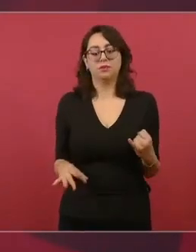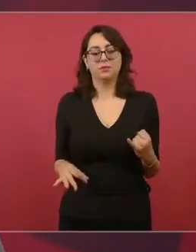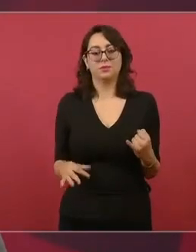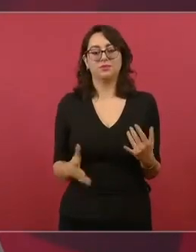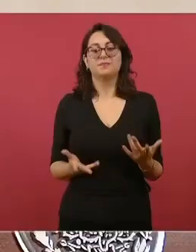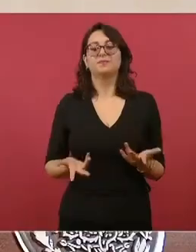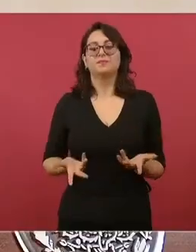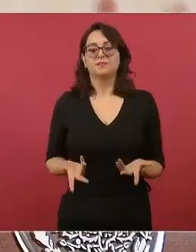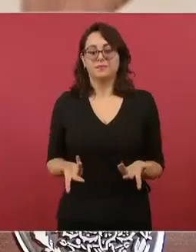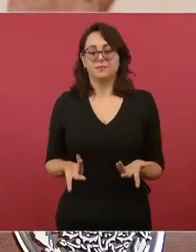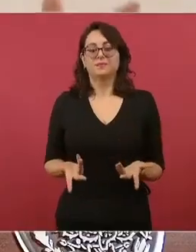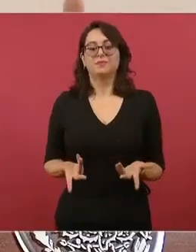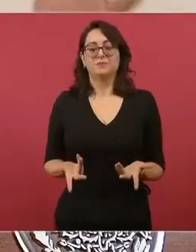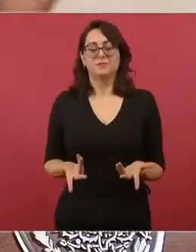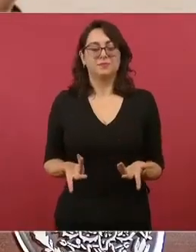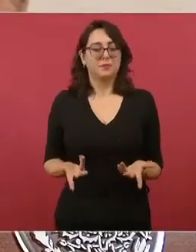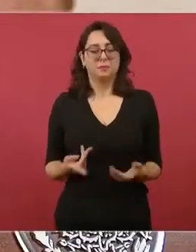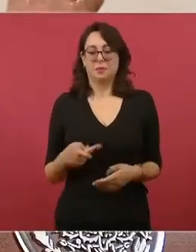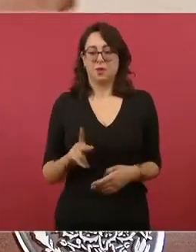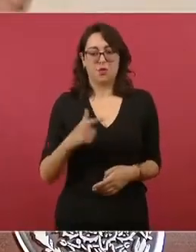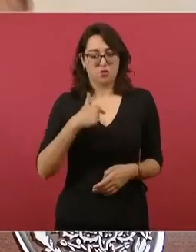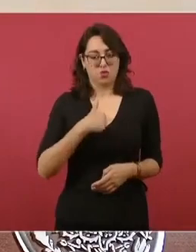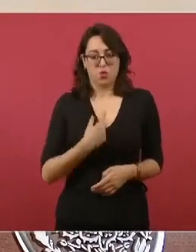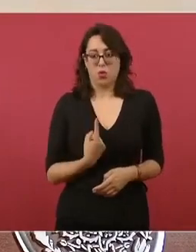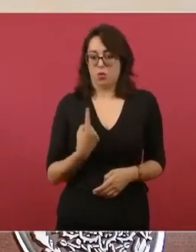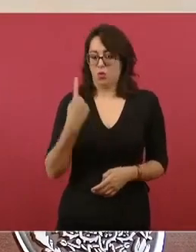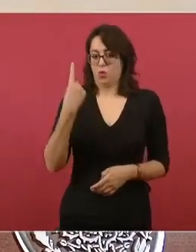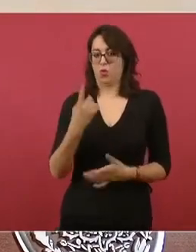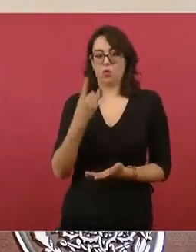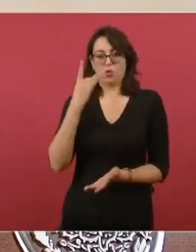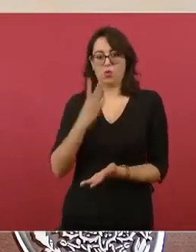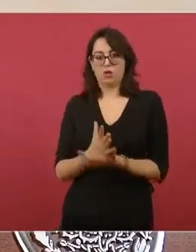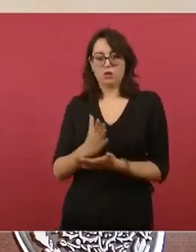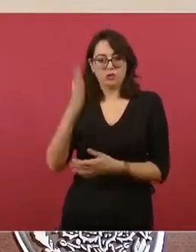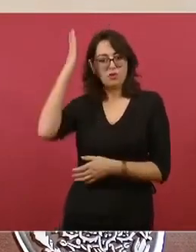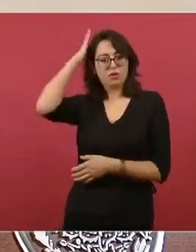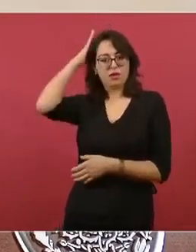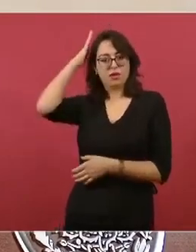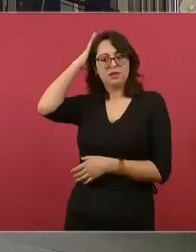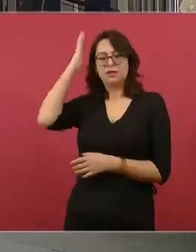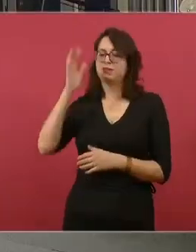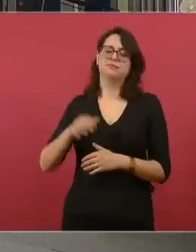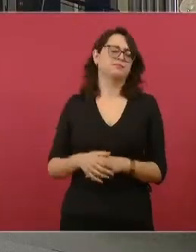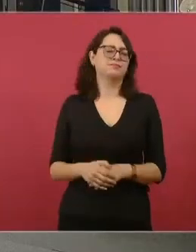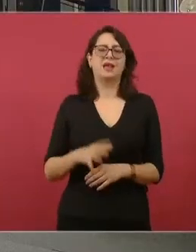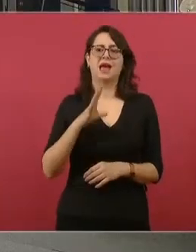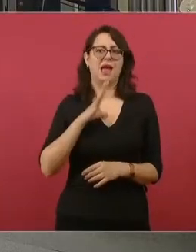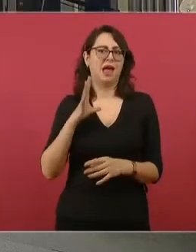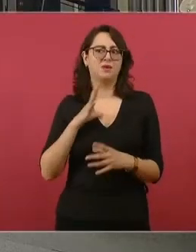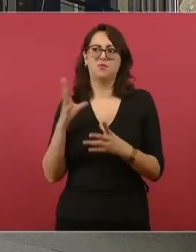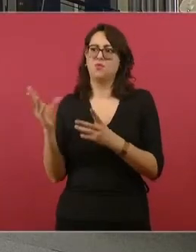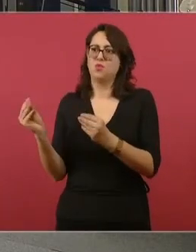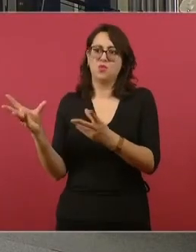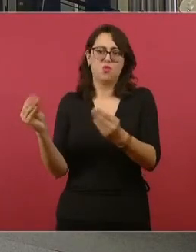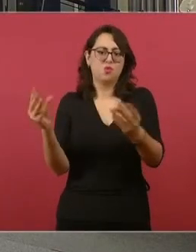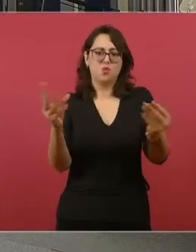como uno más de millones de ciudadanos que participaron.